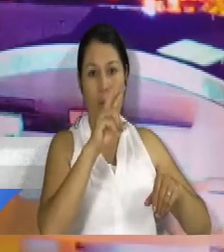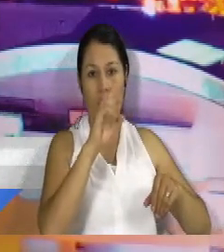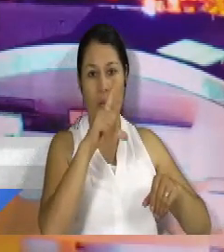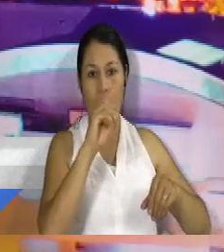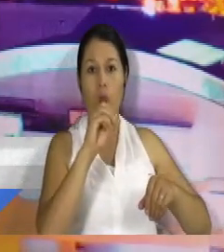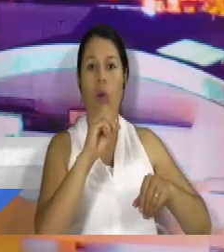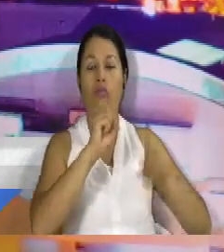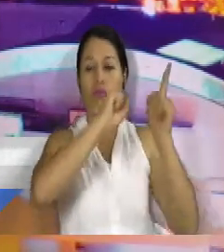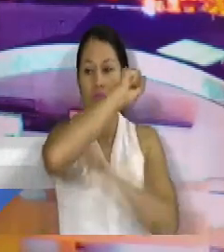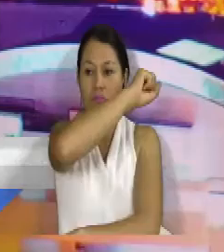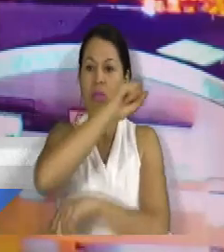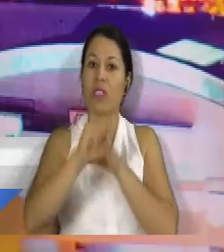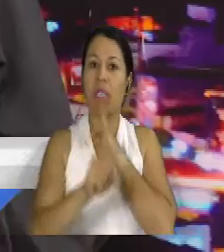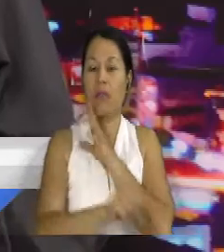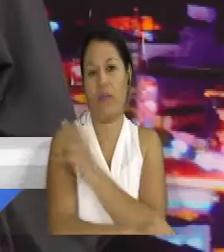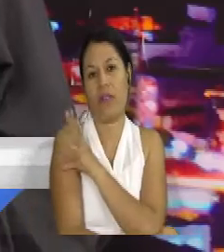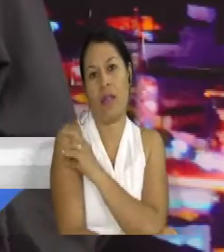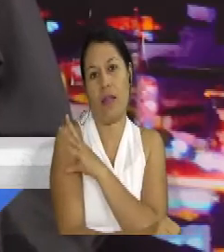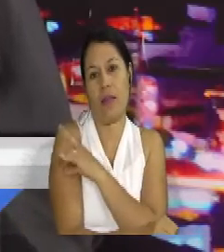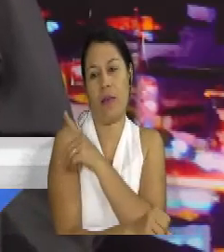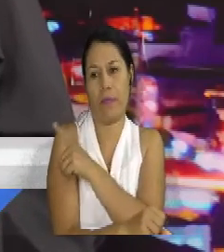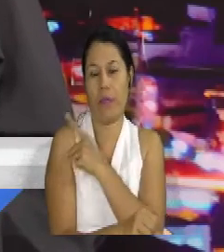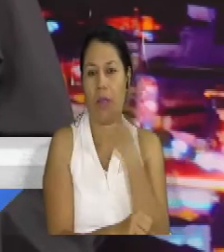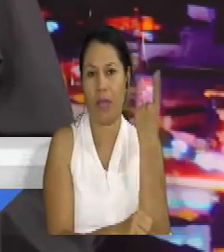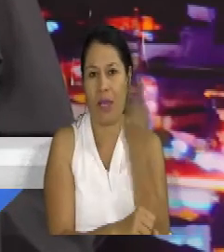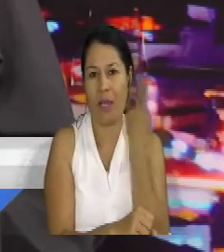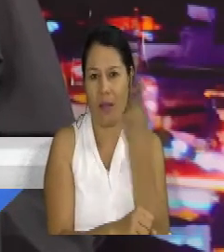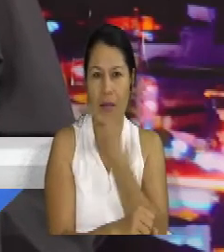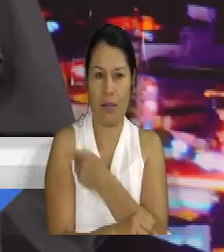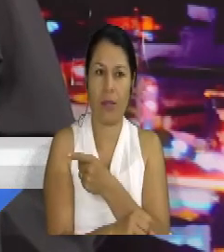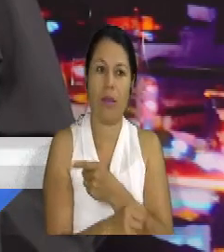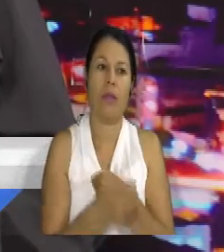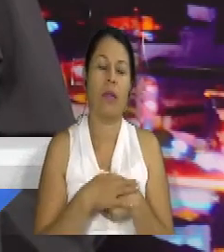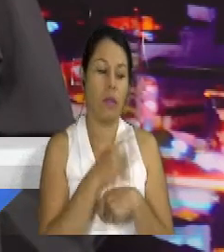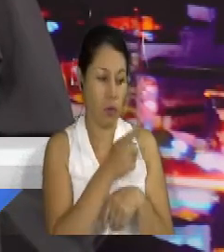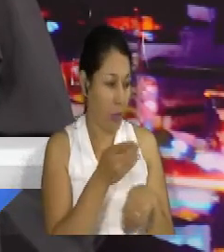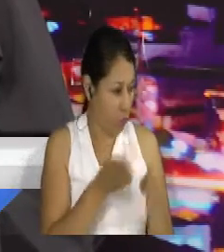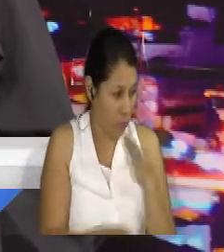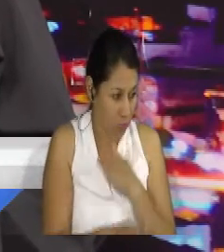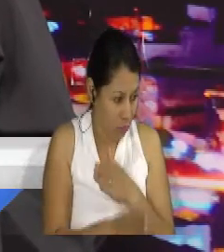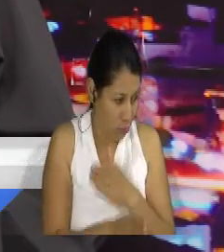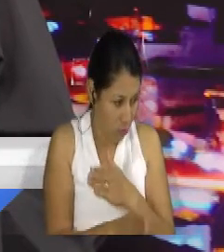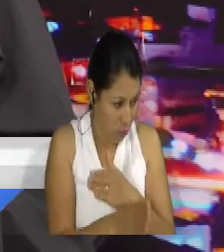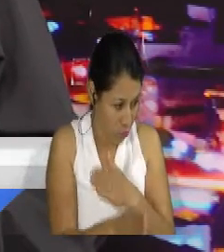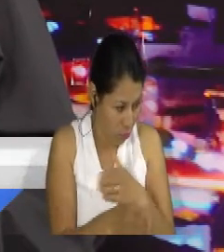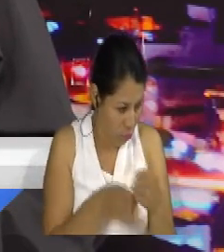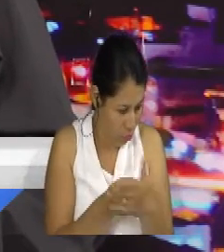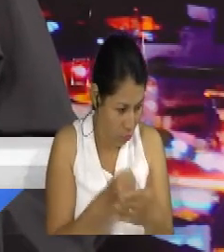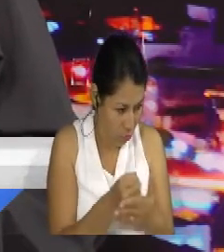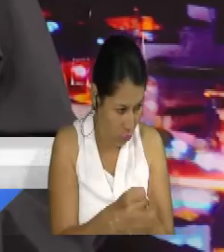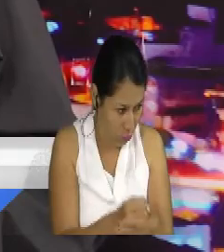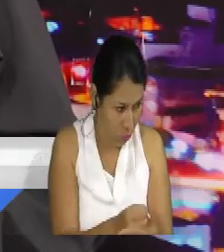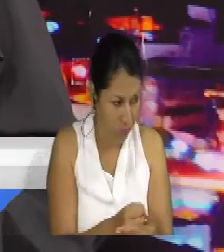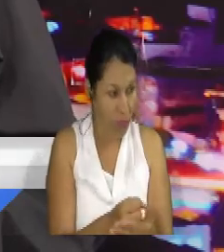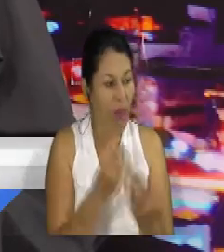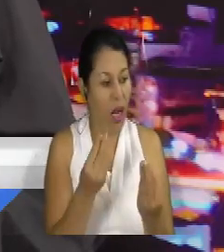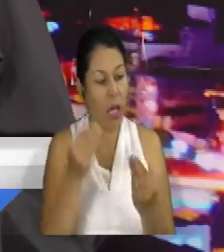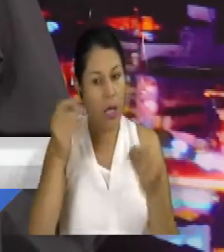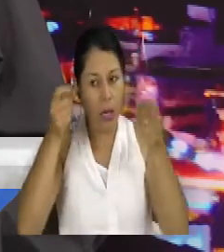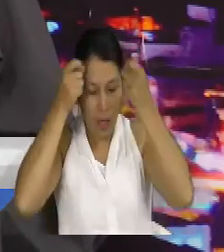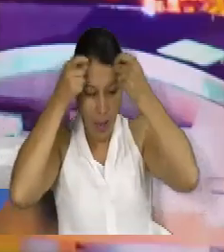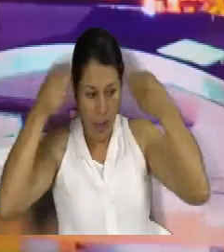Así de concreta es. ¿Y frente a eso usted va a seguir actuando para que el Estado le reponga a usted los daños que le ha hecho? Sí. Dos veces preso. No, tremendo.